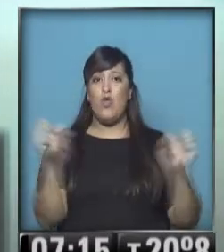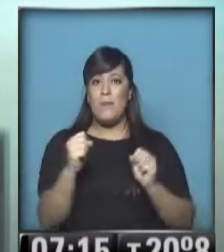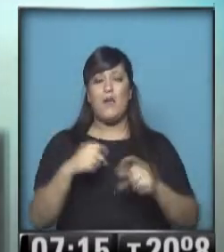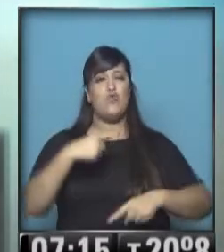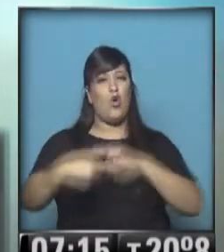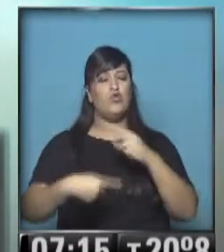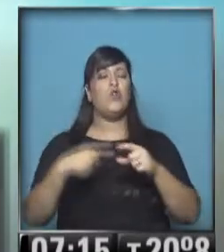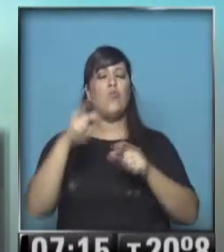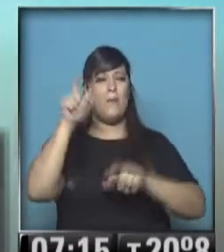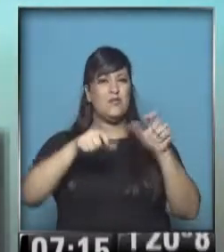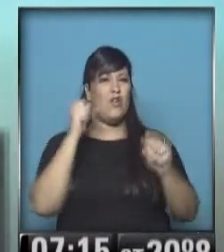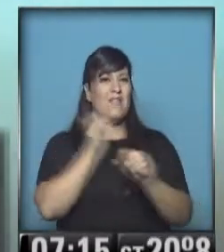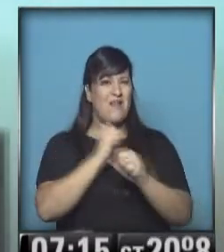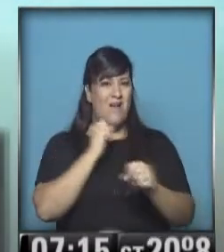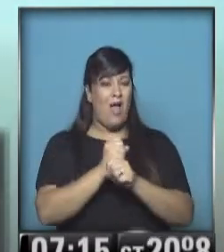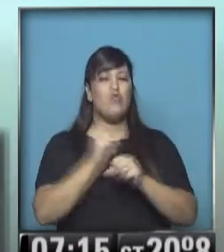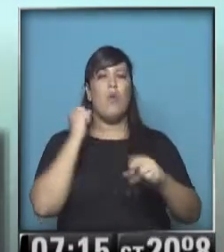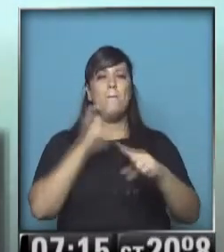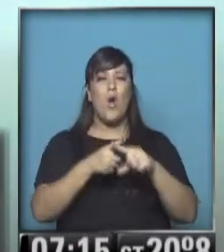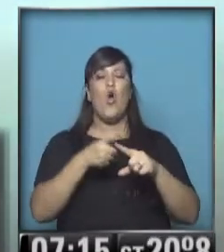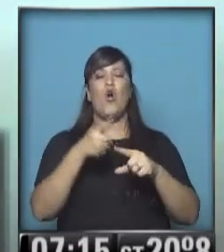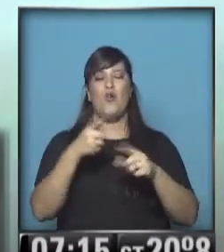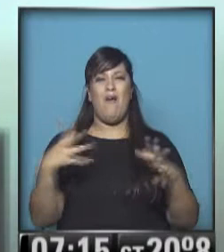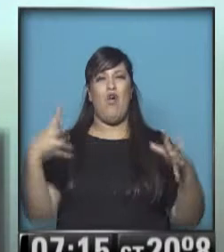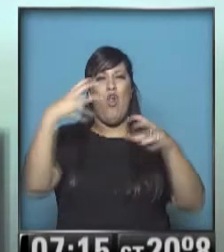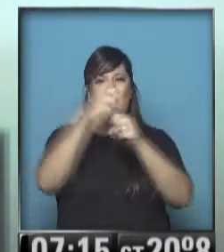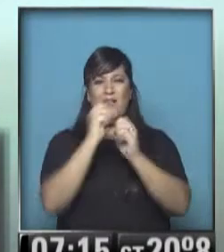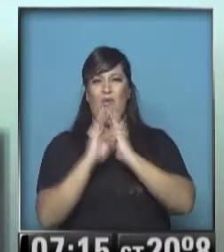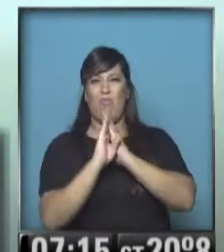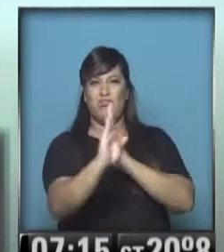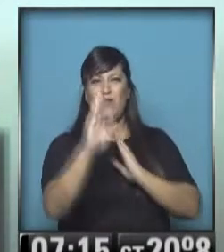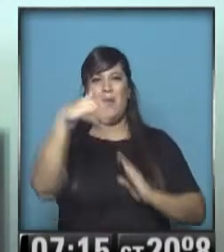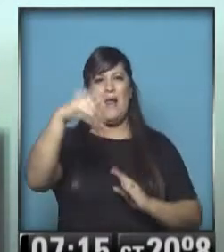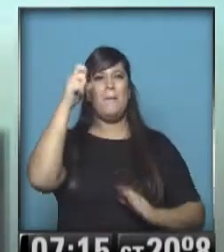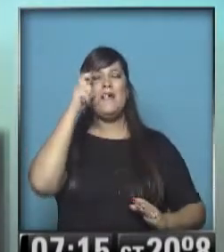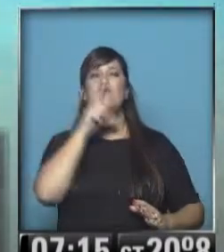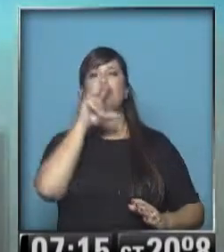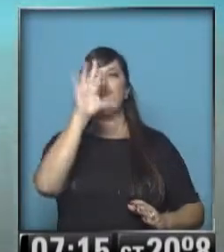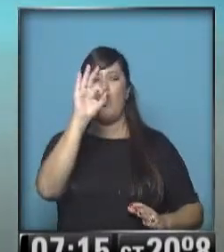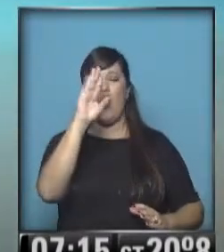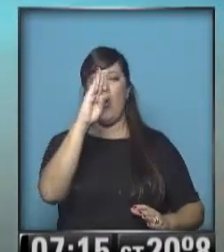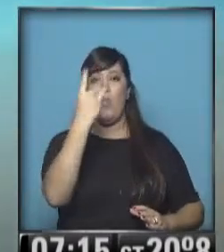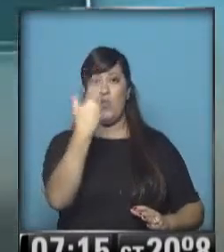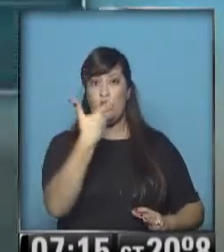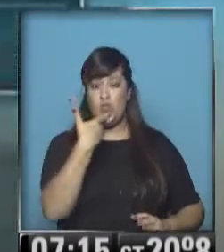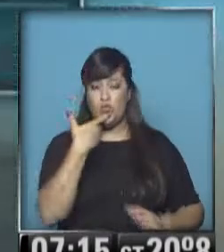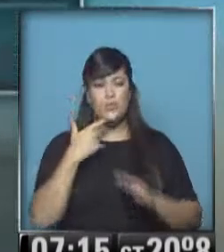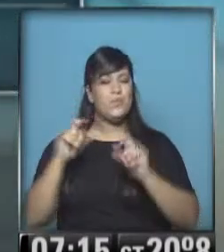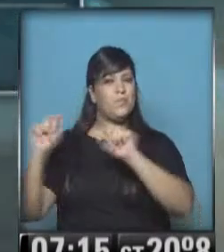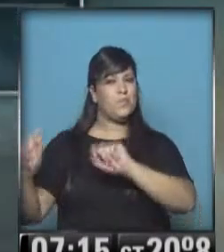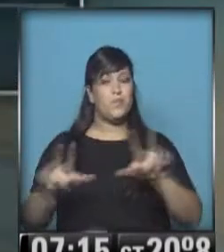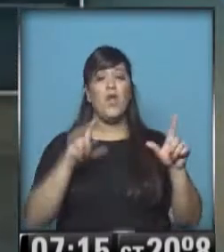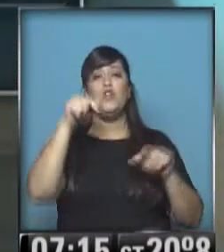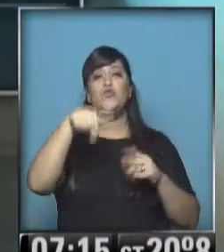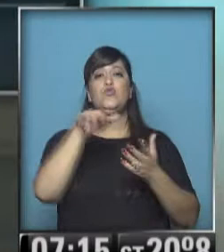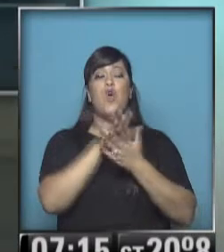las obras por sectores que tienen que ver con los carriles exclusivos para el Metrobús. En cuanto a los servicios, vamos a